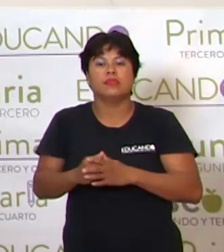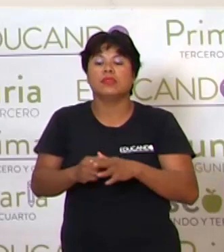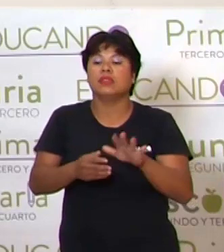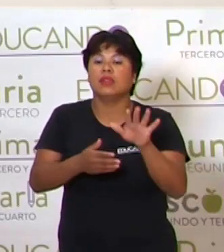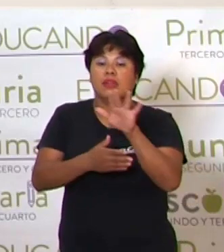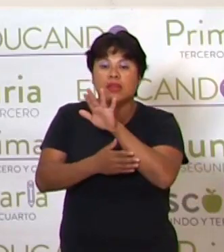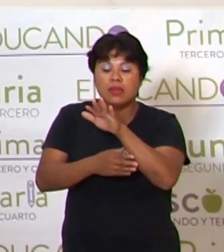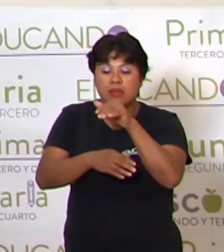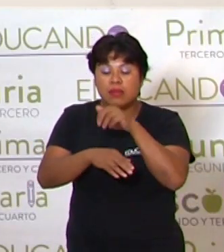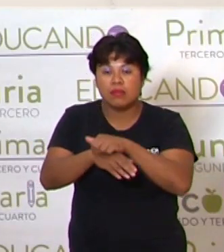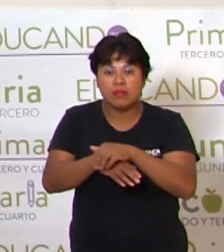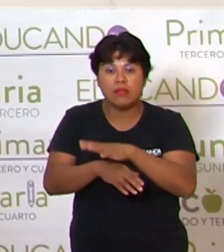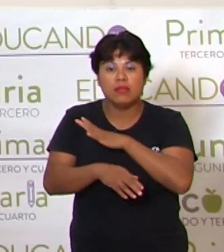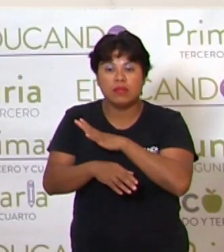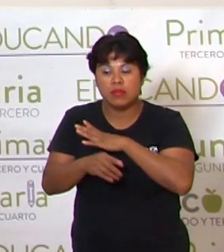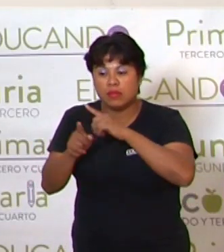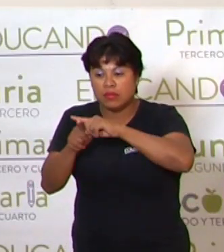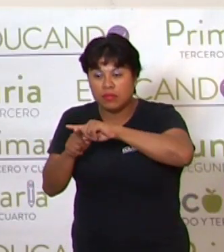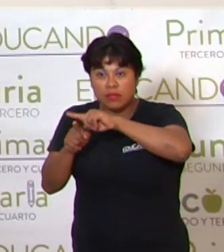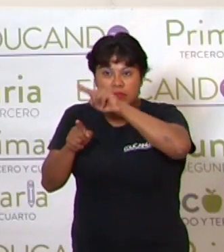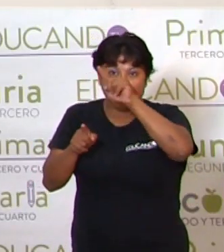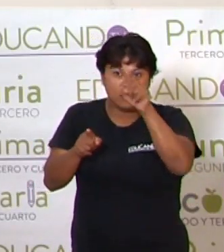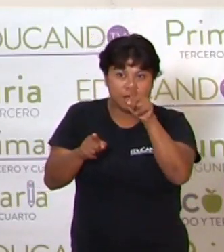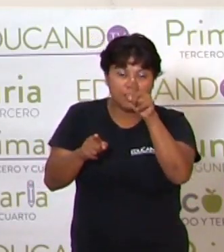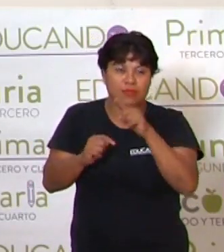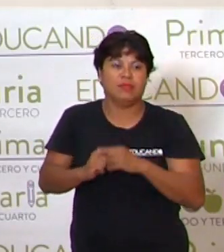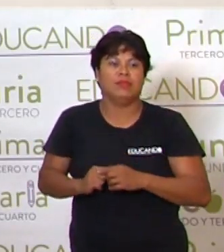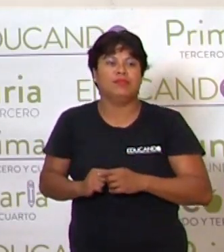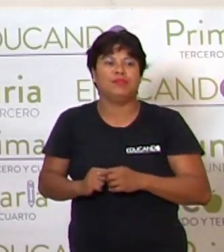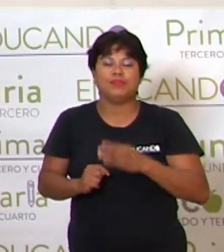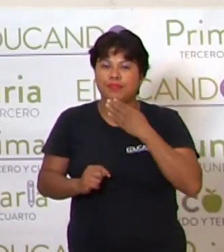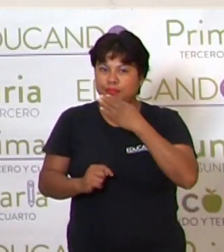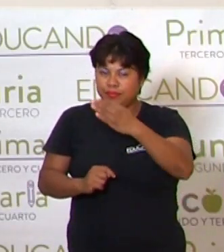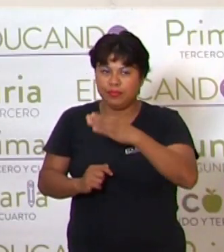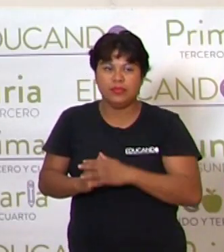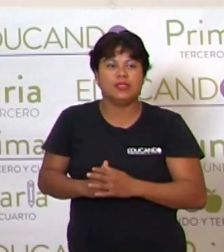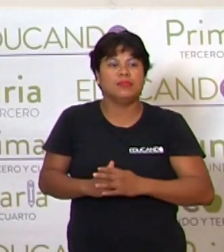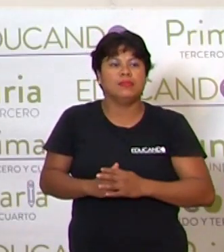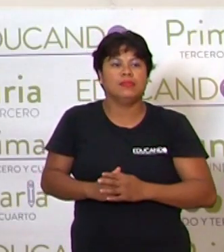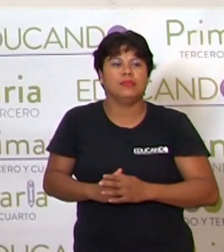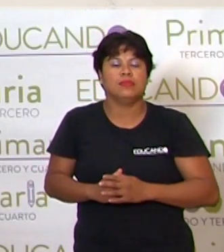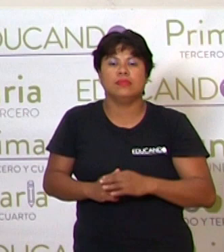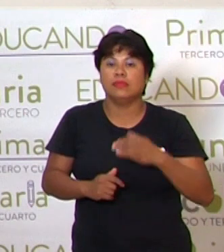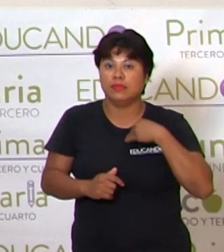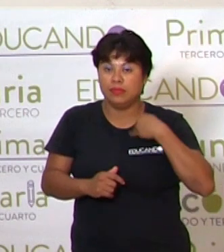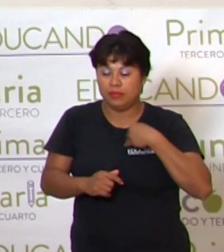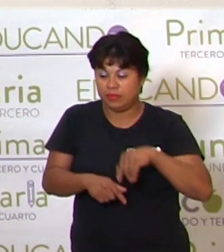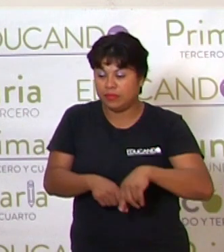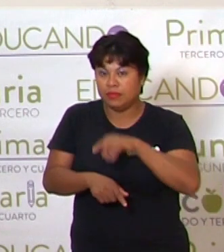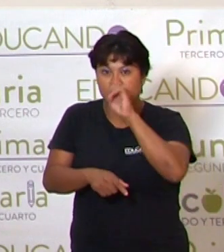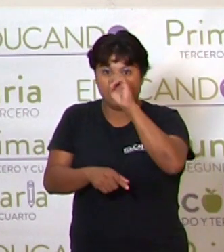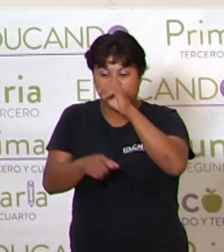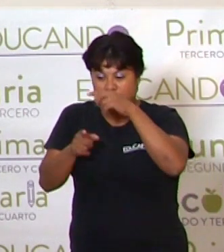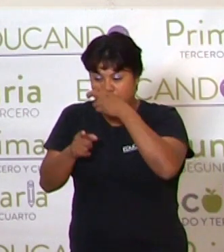número que está en el otro lado. Bien, si yo estoy tomando